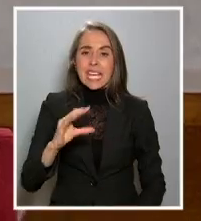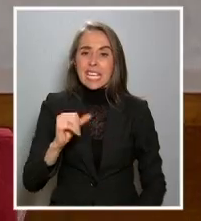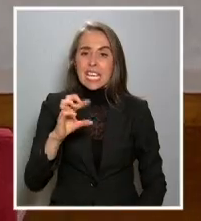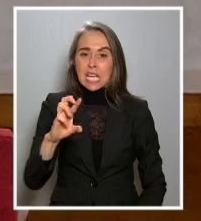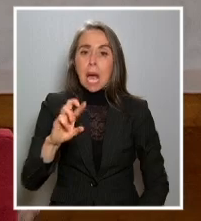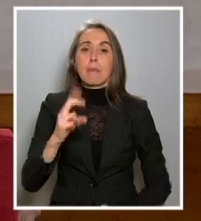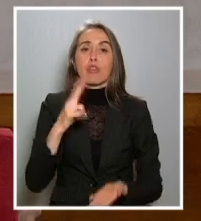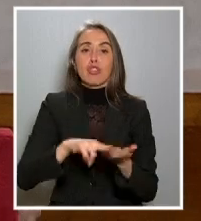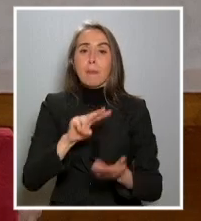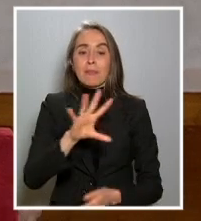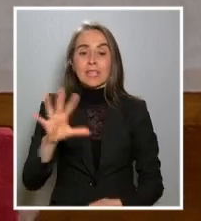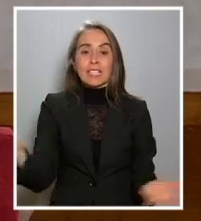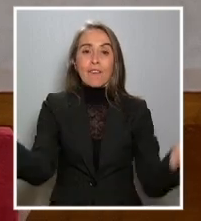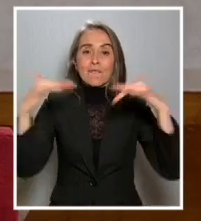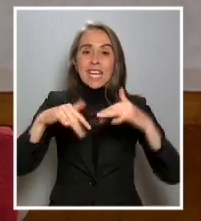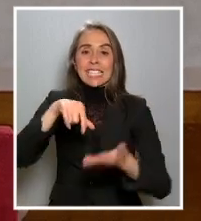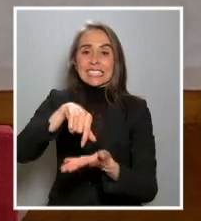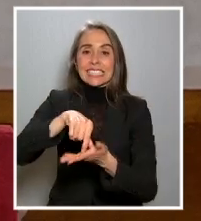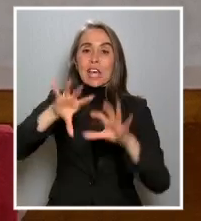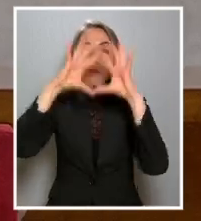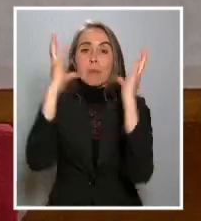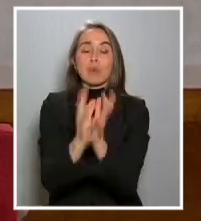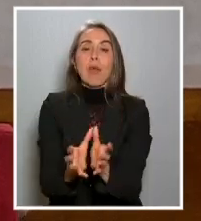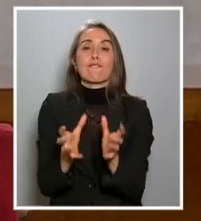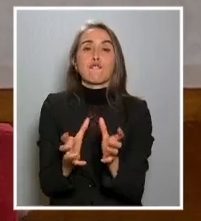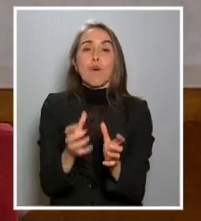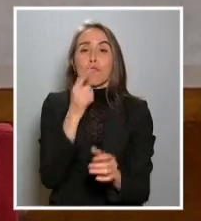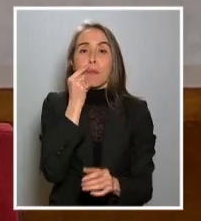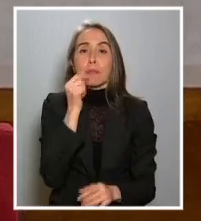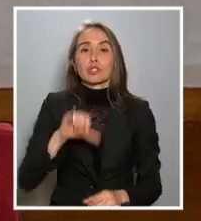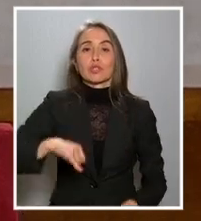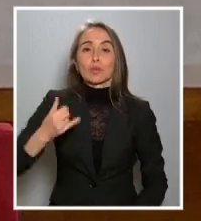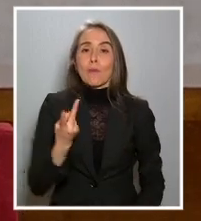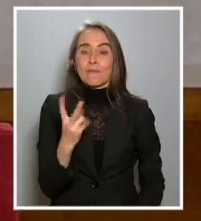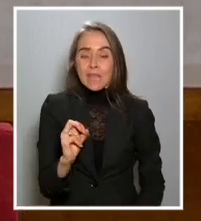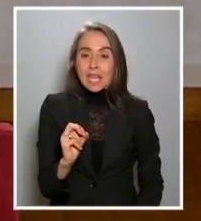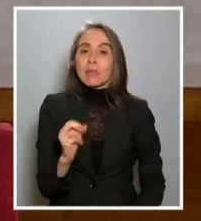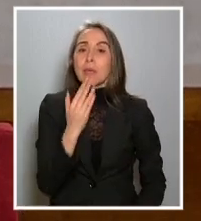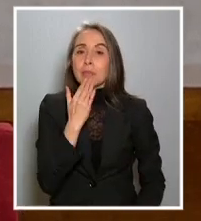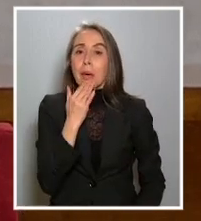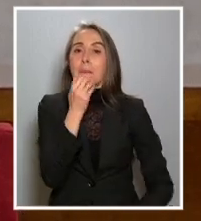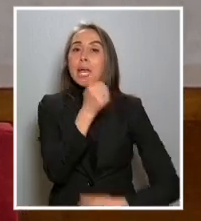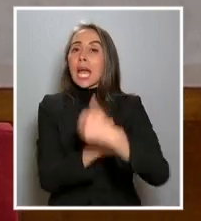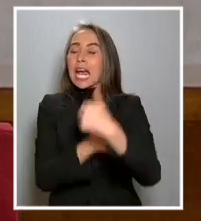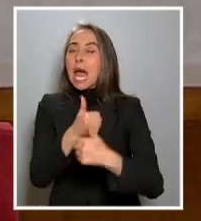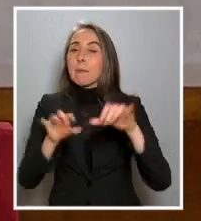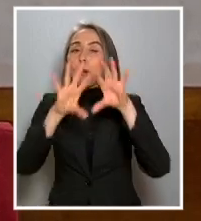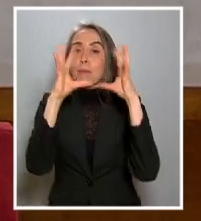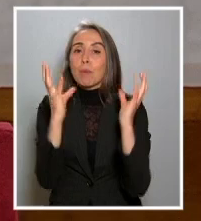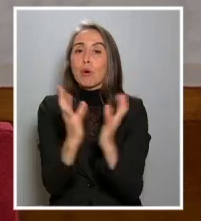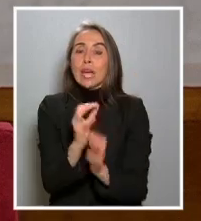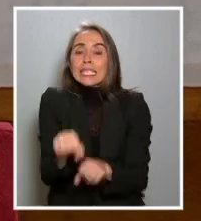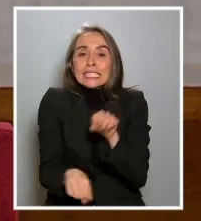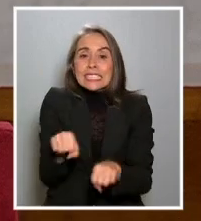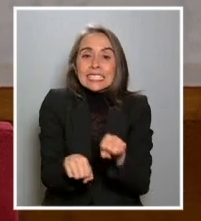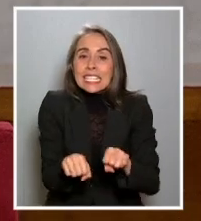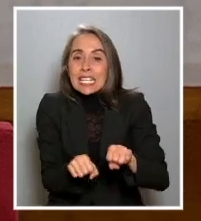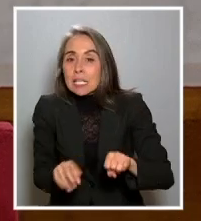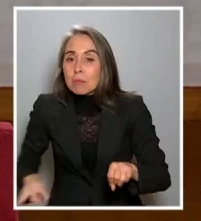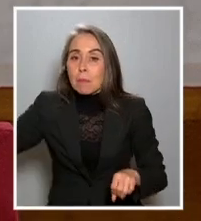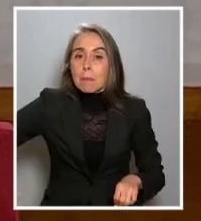El 2025 seremos sede del Mundial del Fútbol Masculino Sub-20 y también del Campeonato Mundial de Ciclismo de Pista